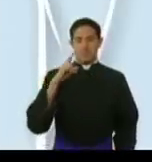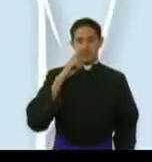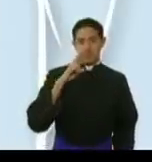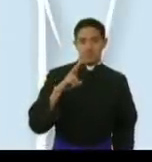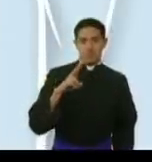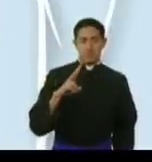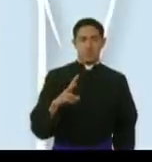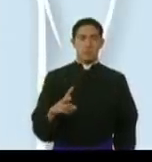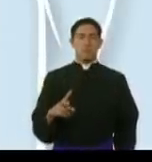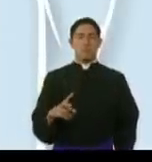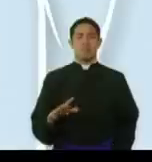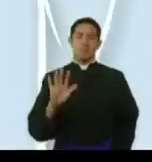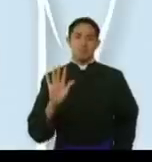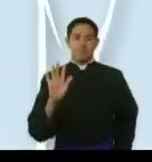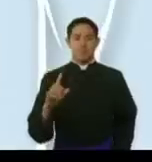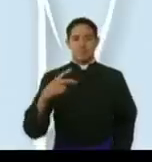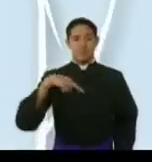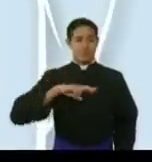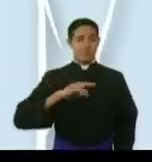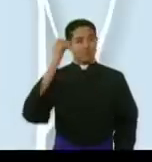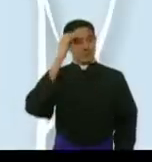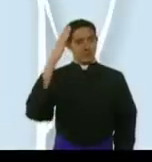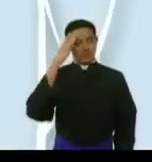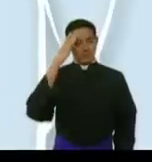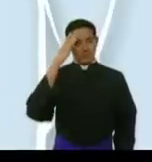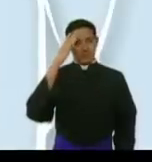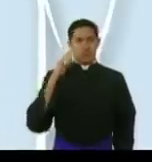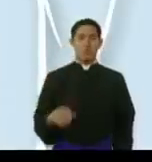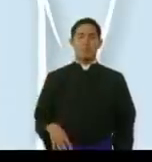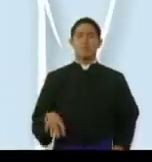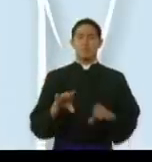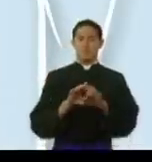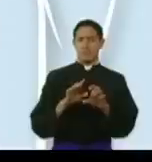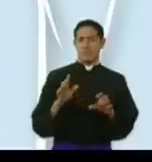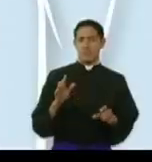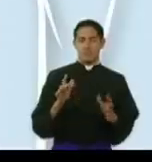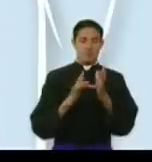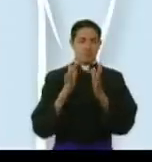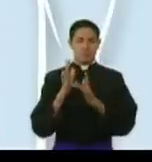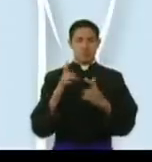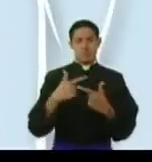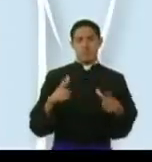manera vemos reflejado nuestro bautismo. Como Jesús, libre de pecado,